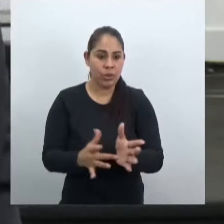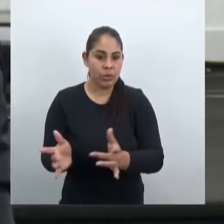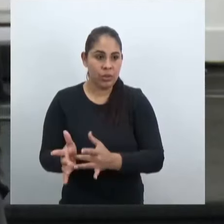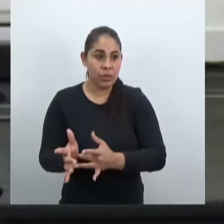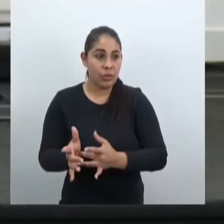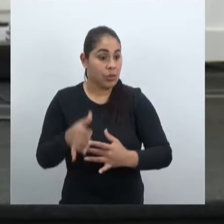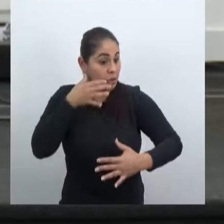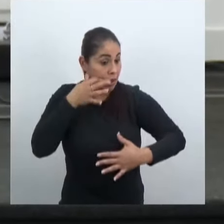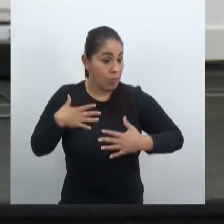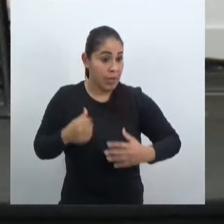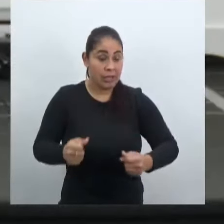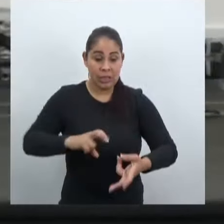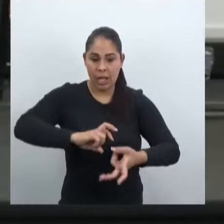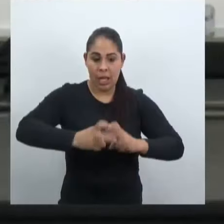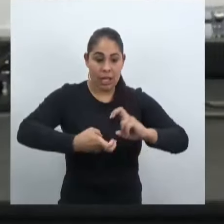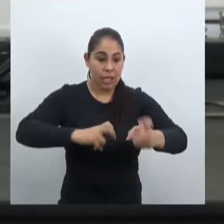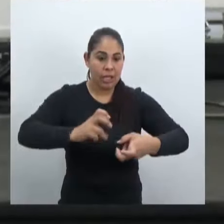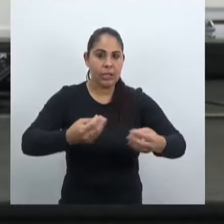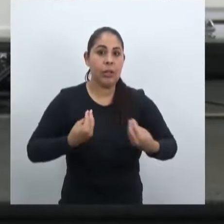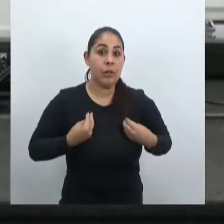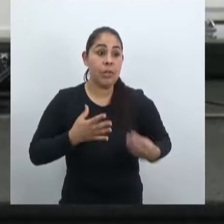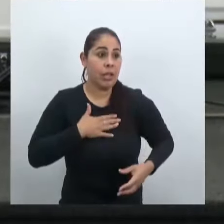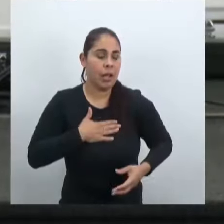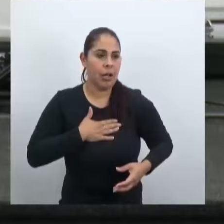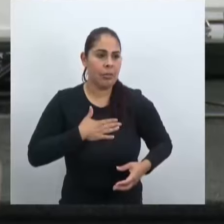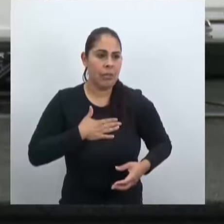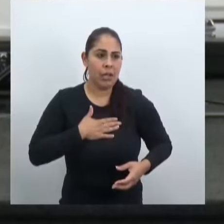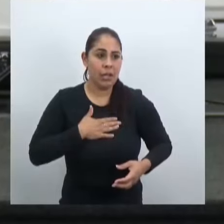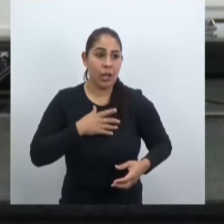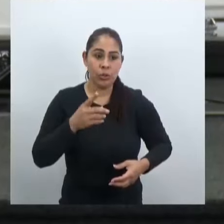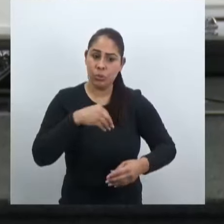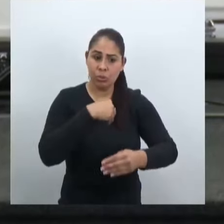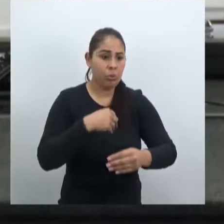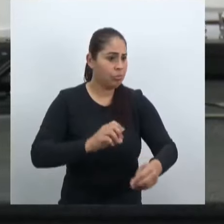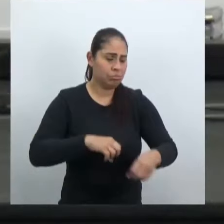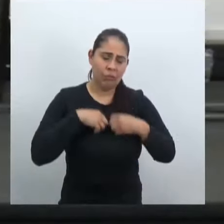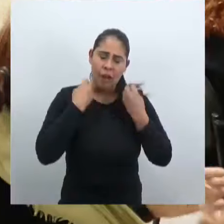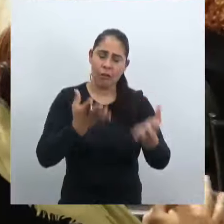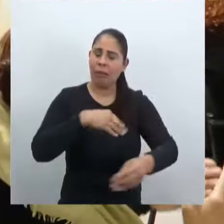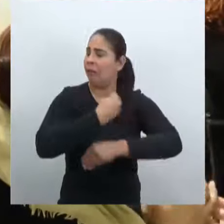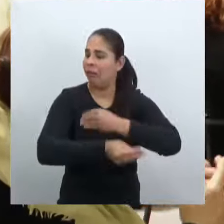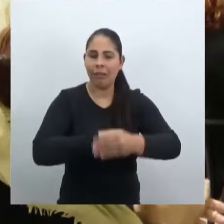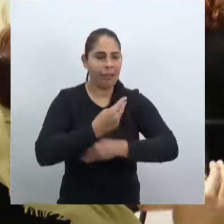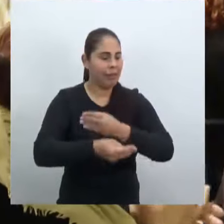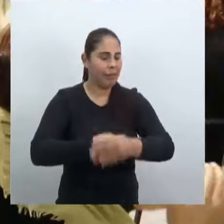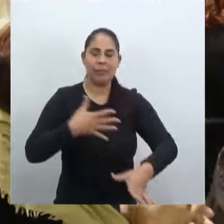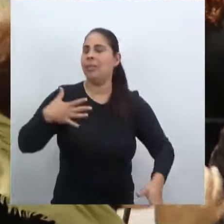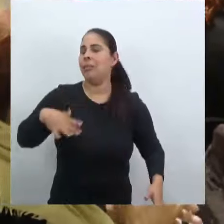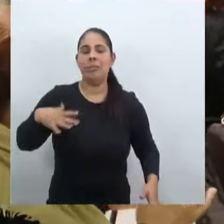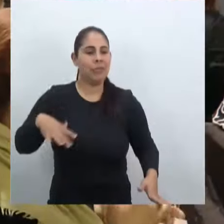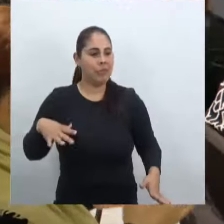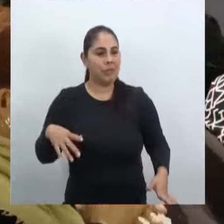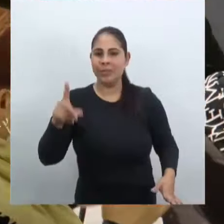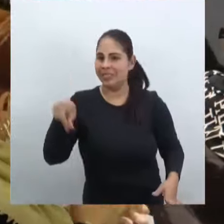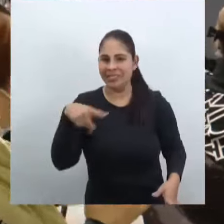sanes y restaures mi vida. Haz conmigo lo que quieras, pero haz algo de mi vida, por el amor de Dios. ¿Sí o